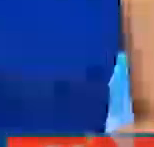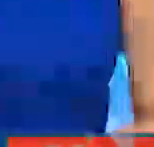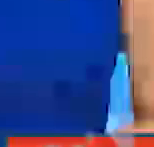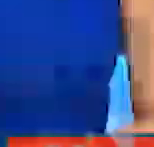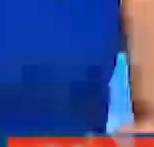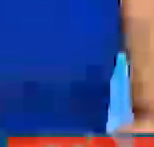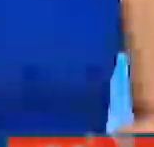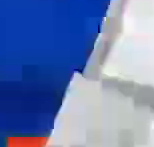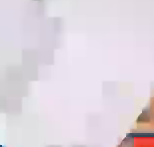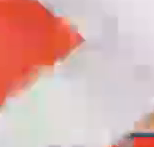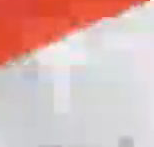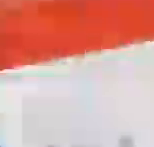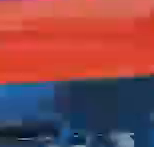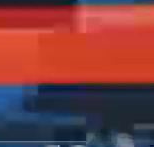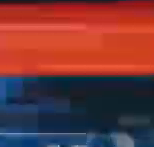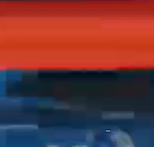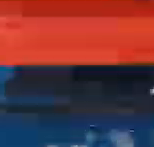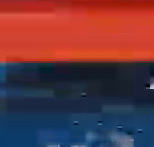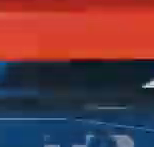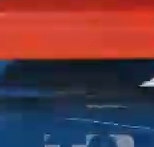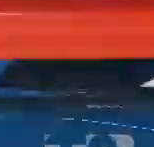Adelante.